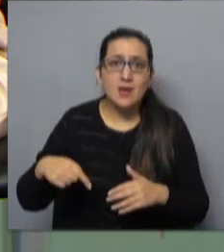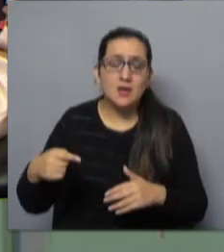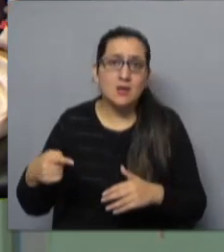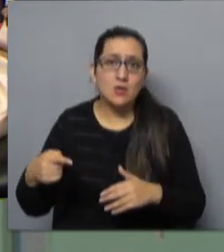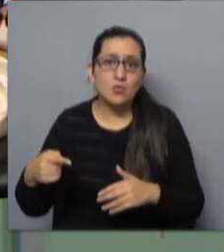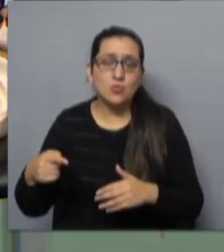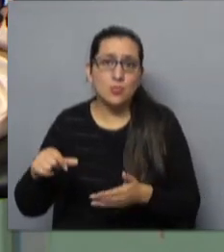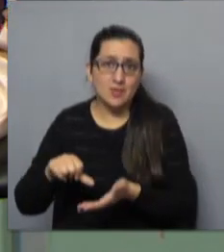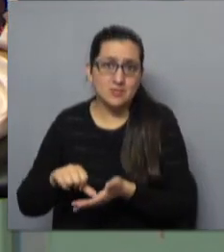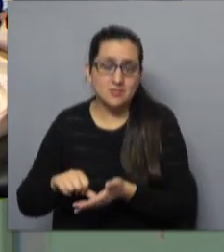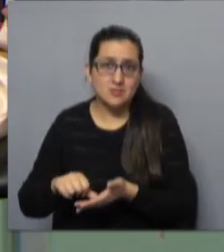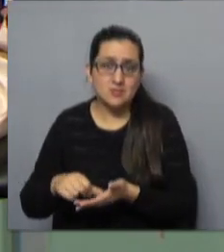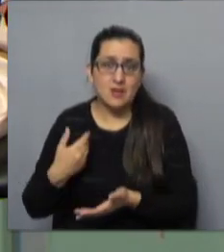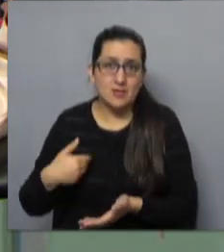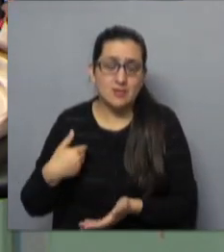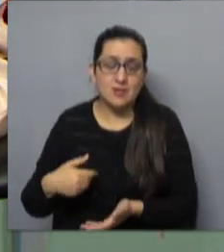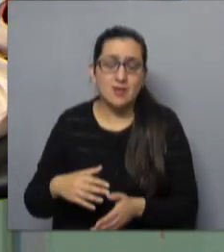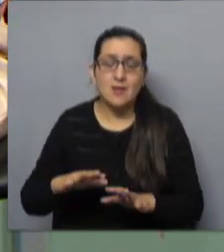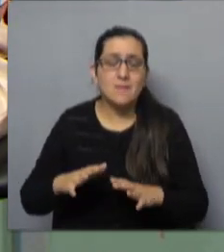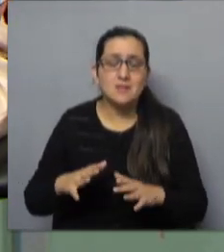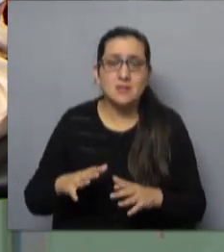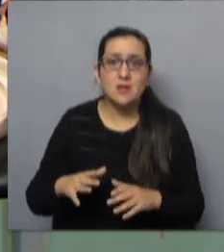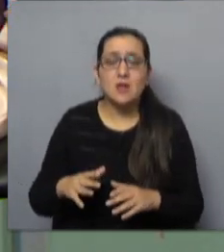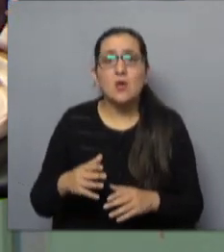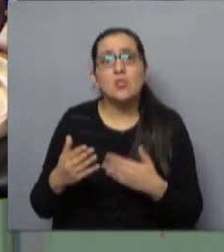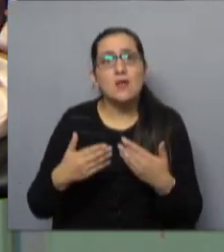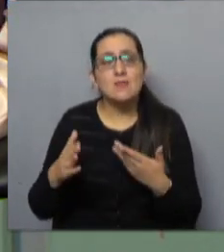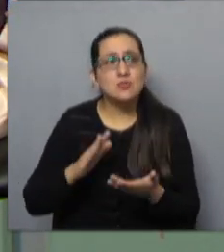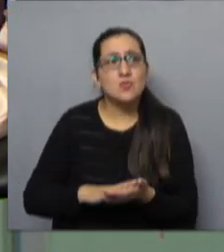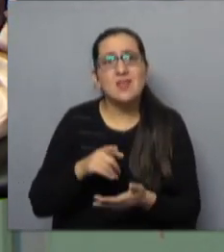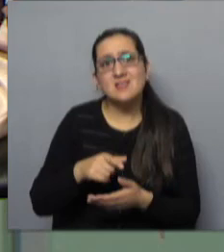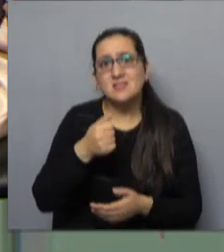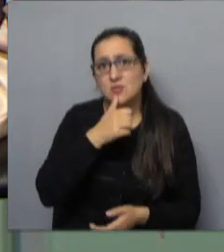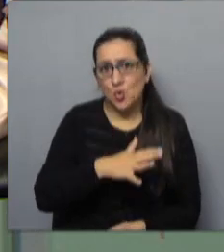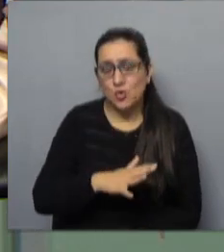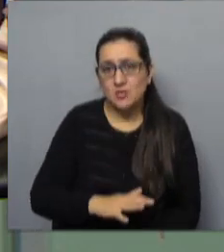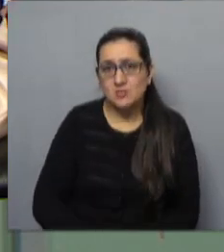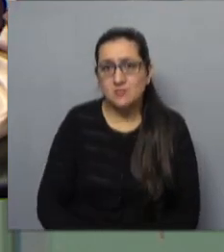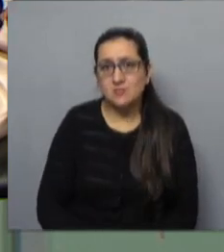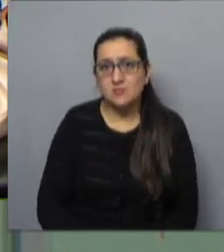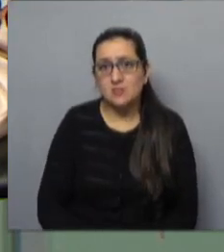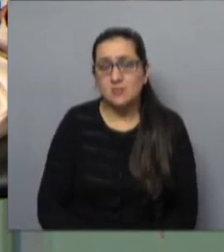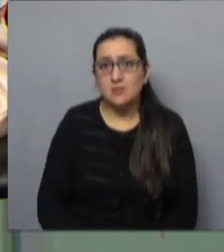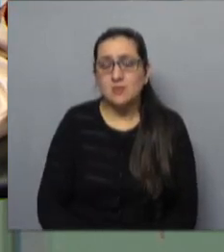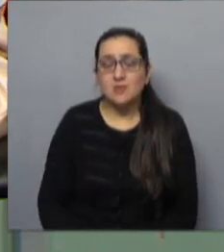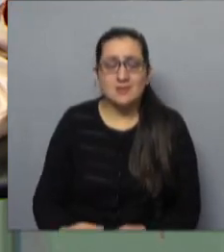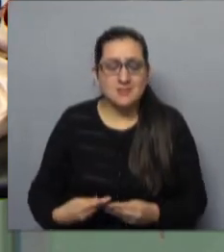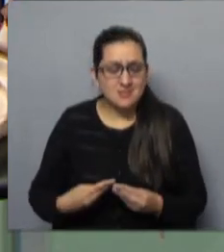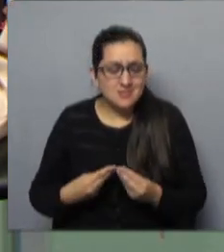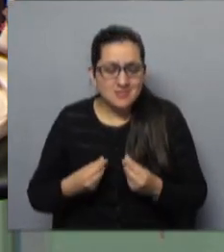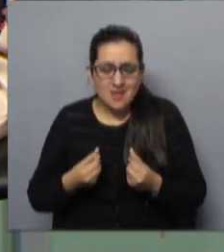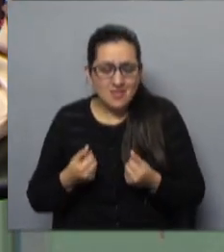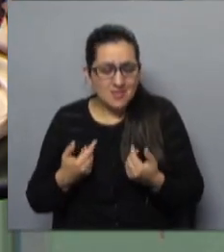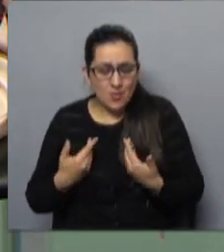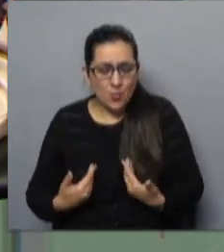Y esto que tiene que ver, que sucede cuando traemos estas historias a piso, de que te pasan por el cuerpo. Porque